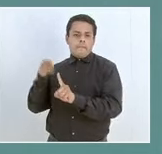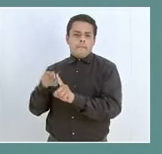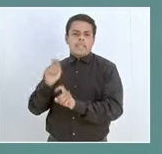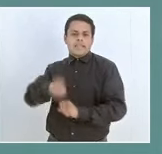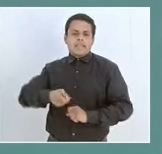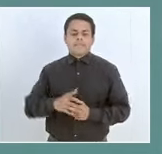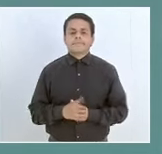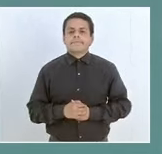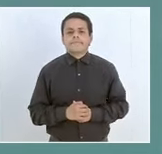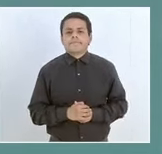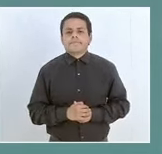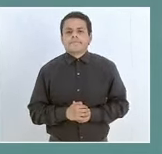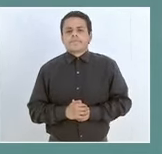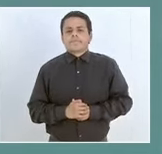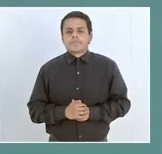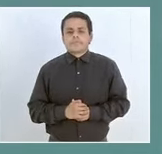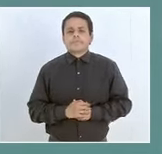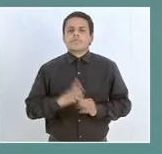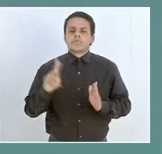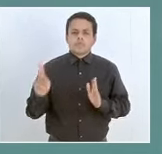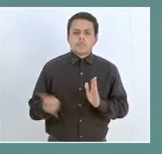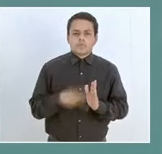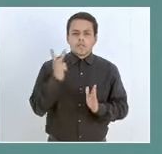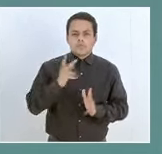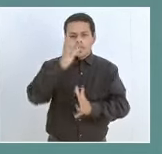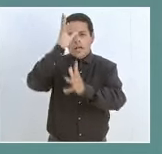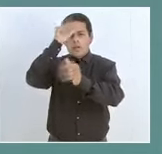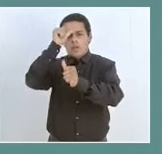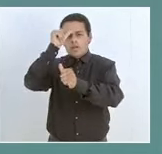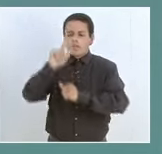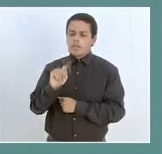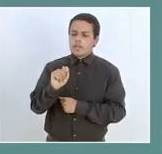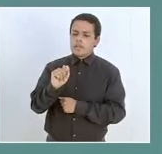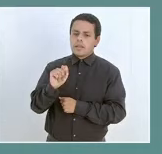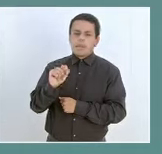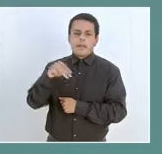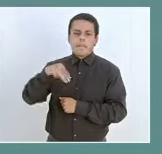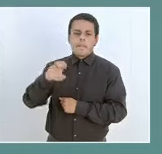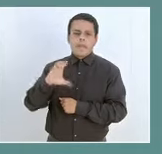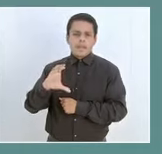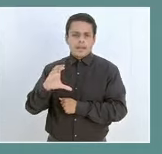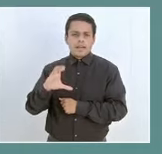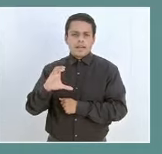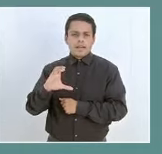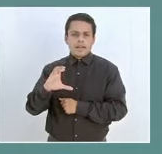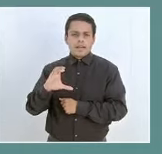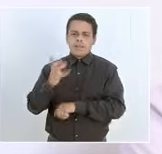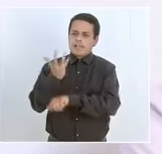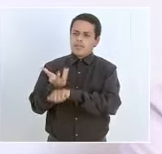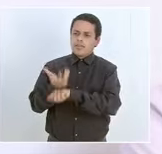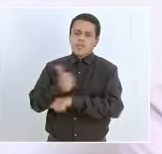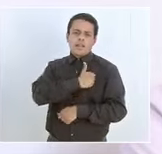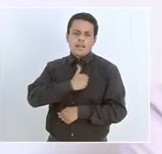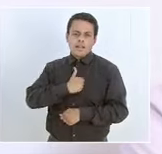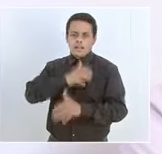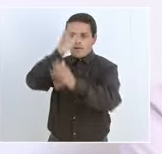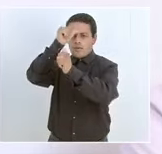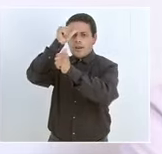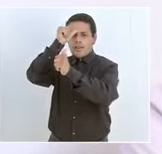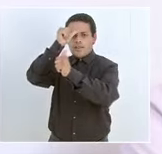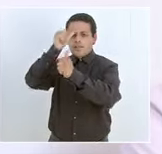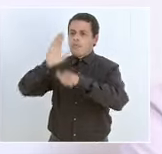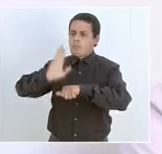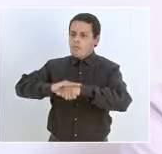volver a suscribir el convenio, el Tratado de Libre Comercio con Estados Unidos. Y